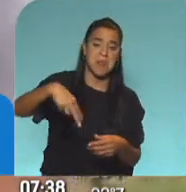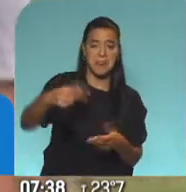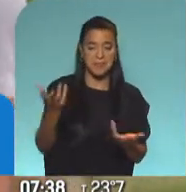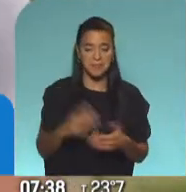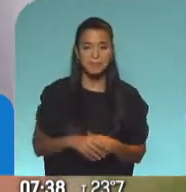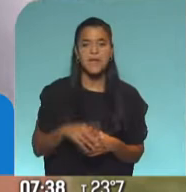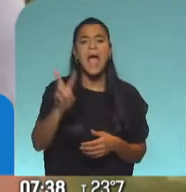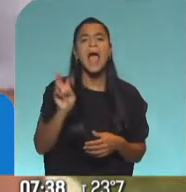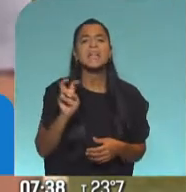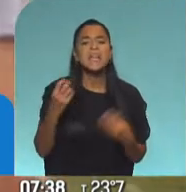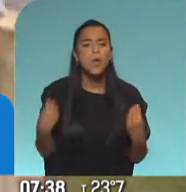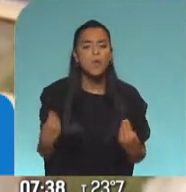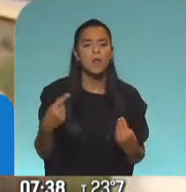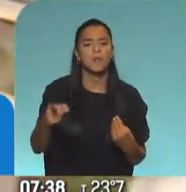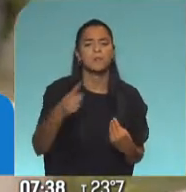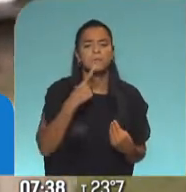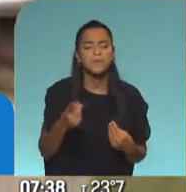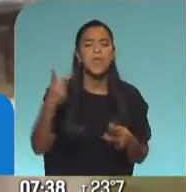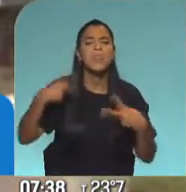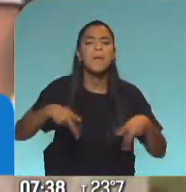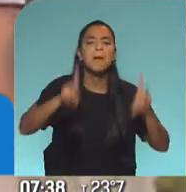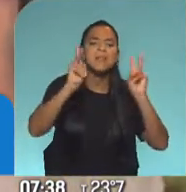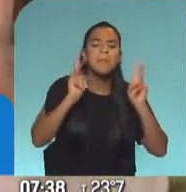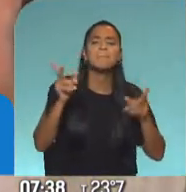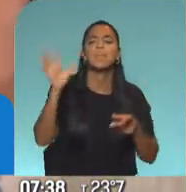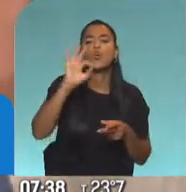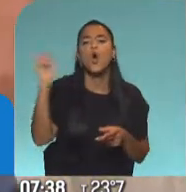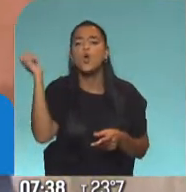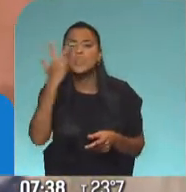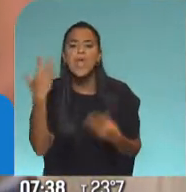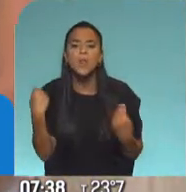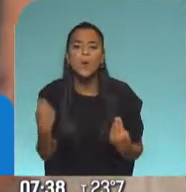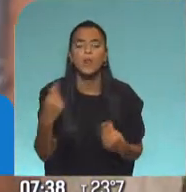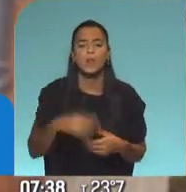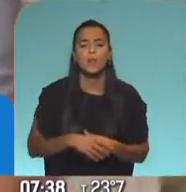¿Qué alquilaron? ¿Alquilaron algún departamento, hotel, aparotel?